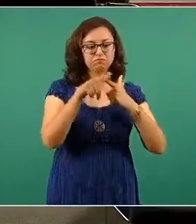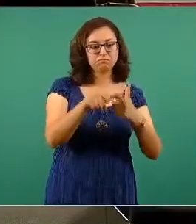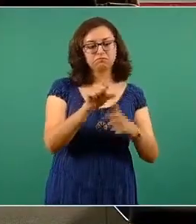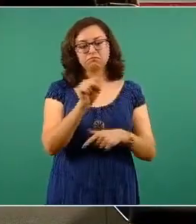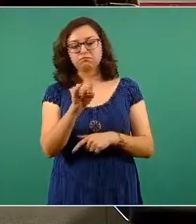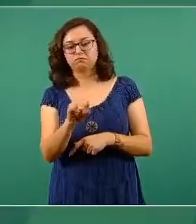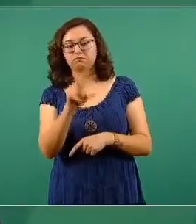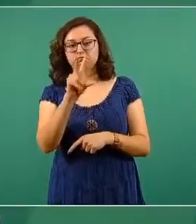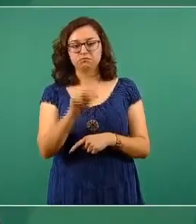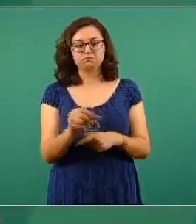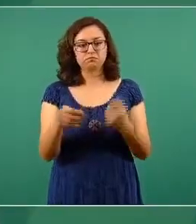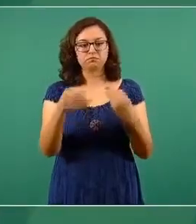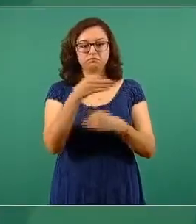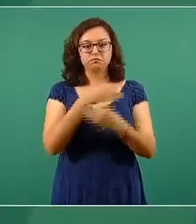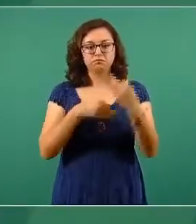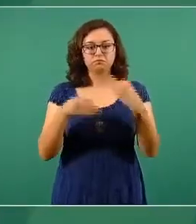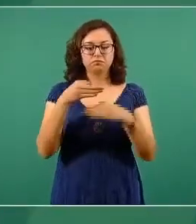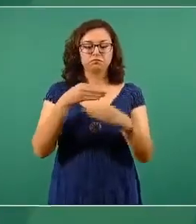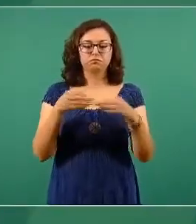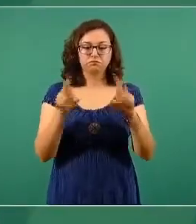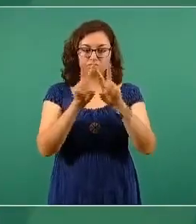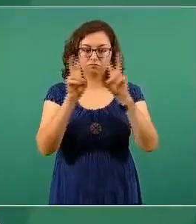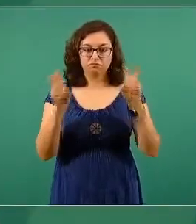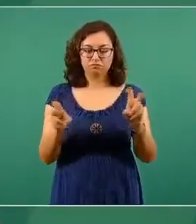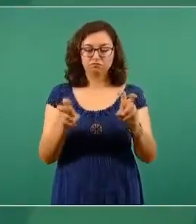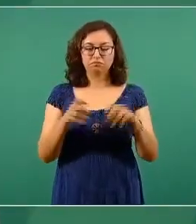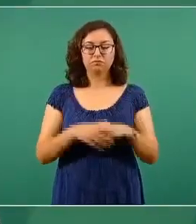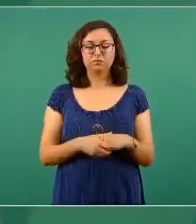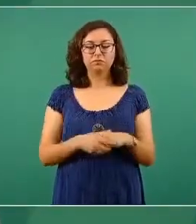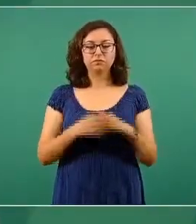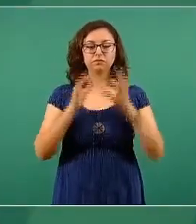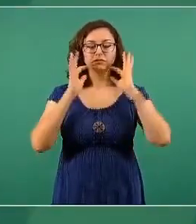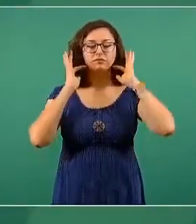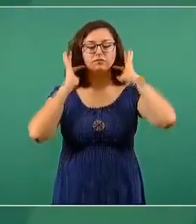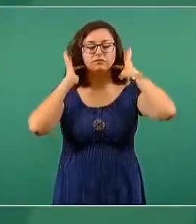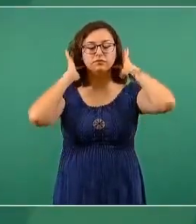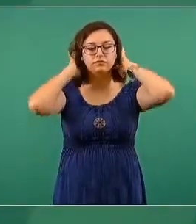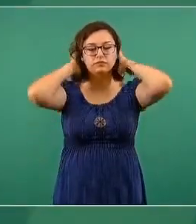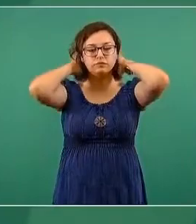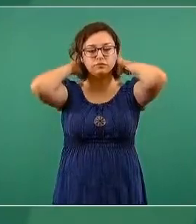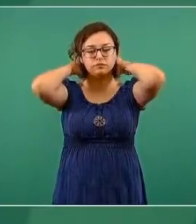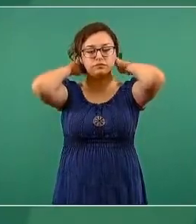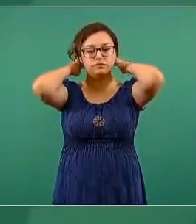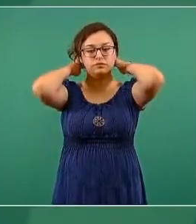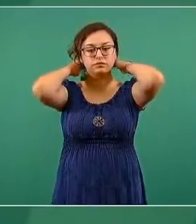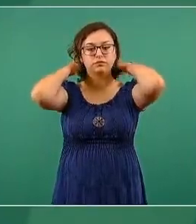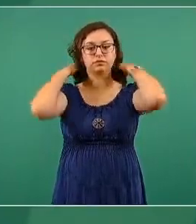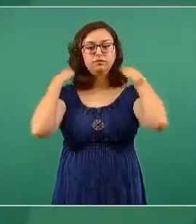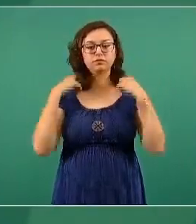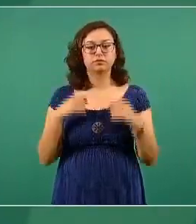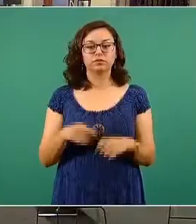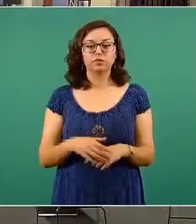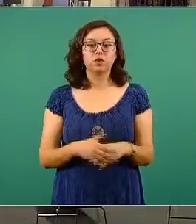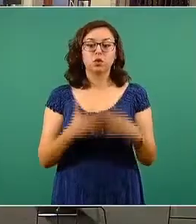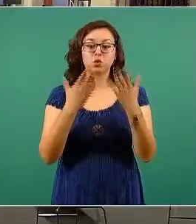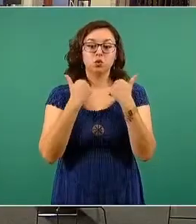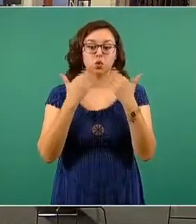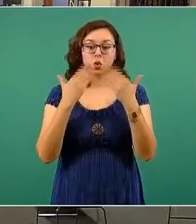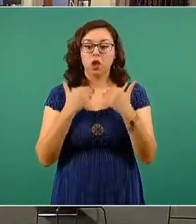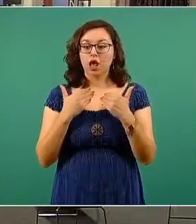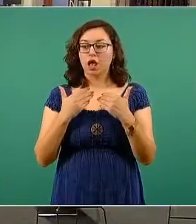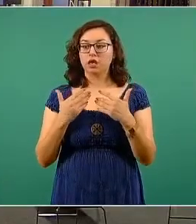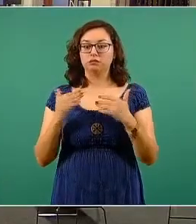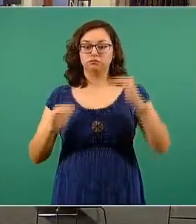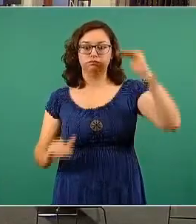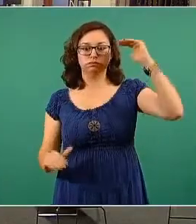lineamientos y todo lo que en su momento compone la respuesta, y no tenemos realmente mayores diferencias en relación a lo mismo. La